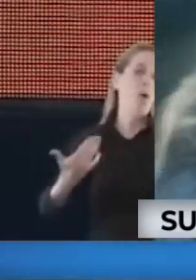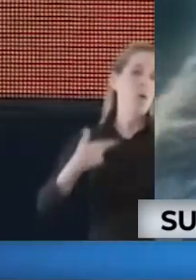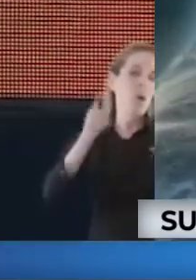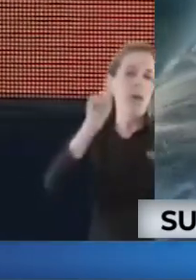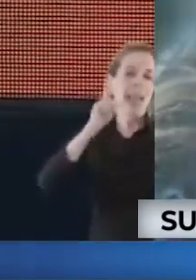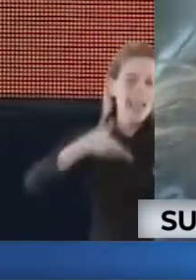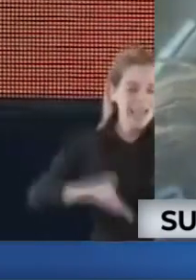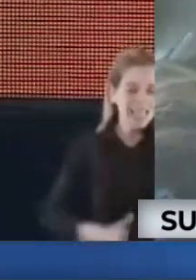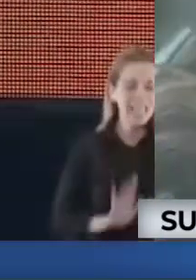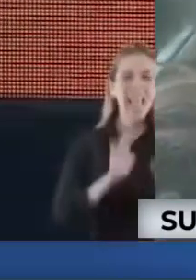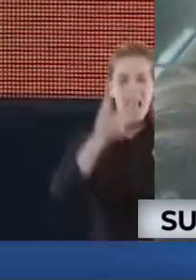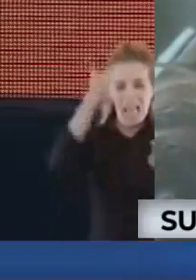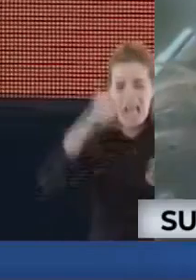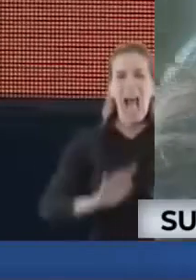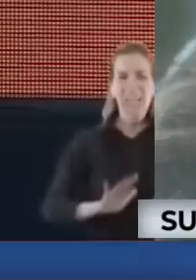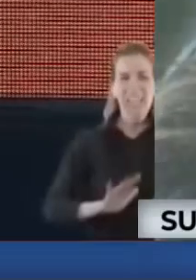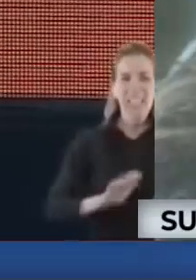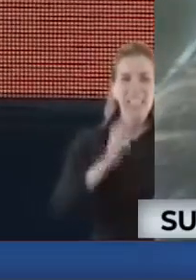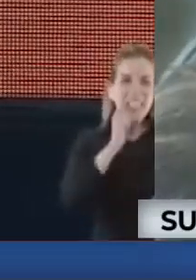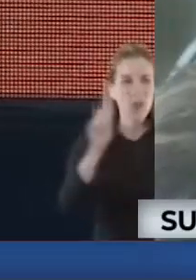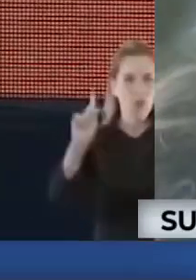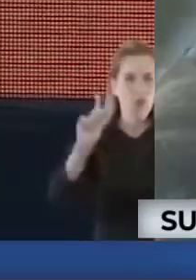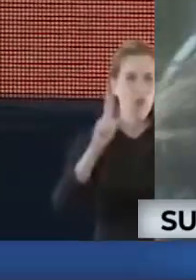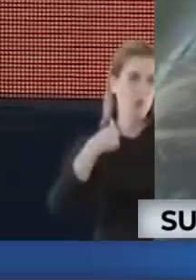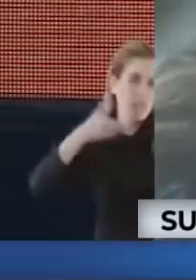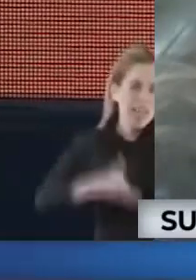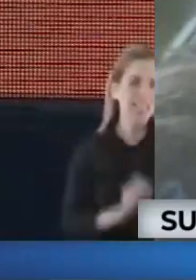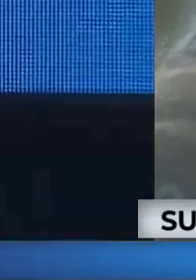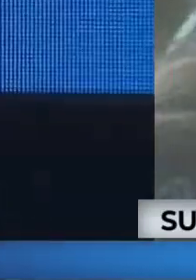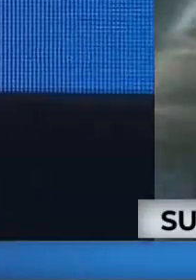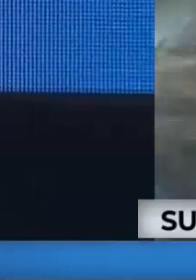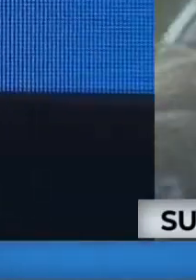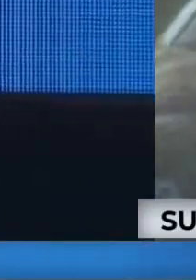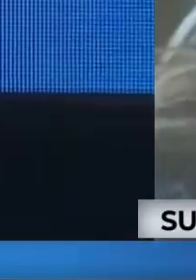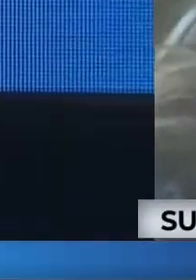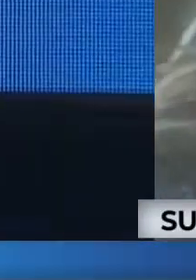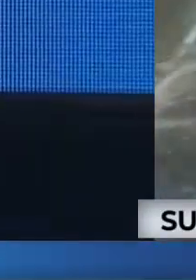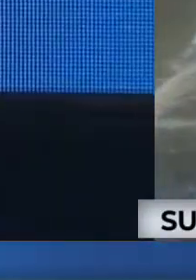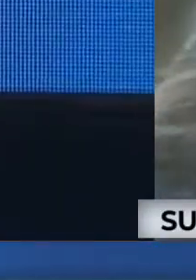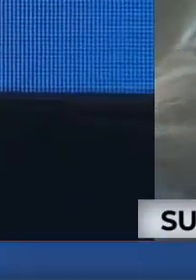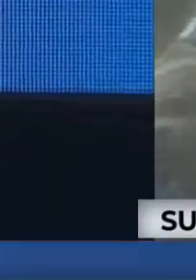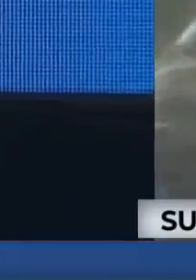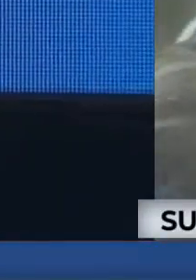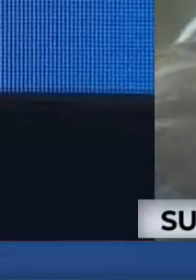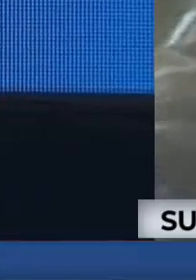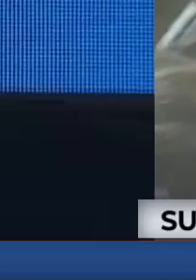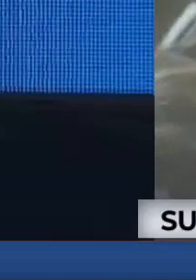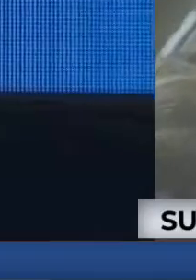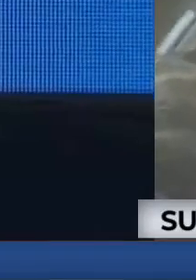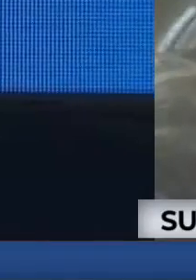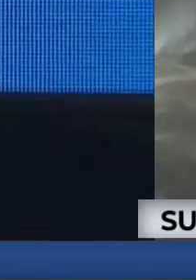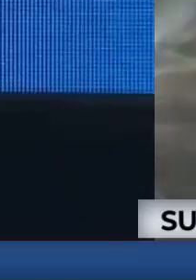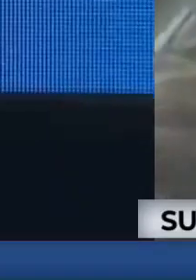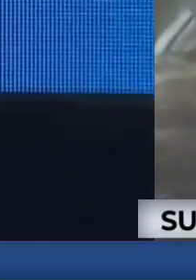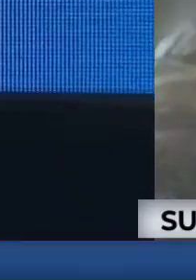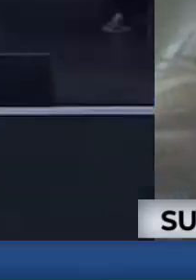buscando constantemente talentos y recursos humanos, que hoy tiene una demanda insatisfecha, y entendemos